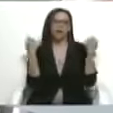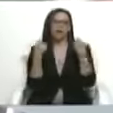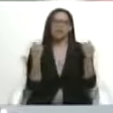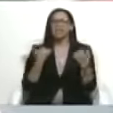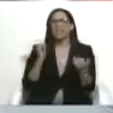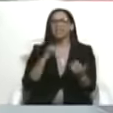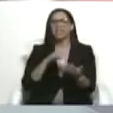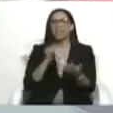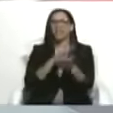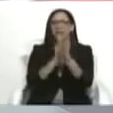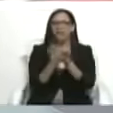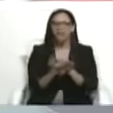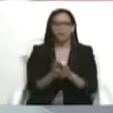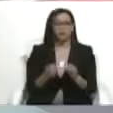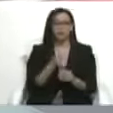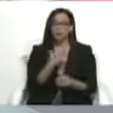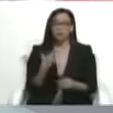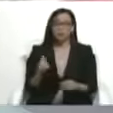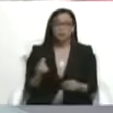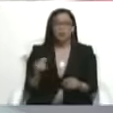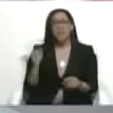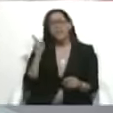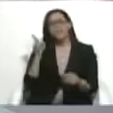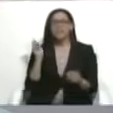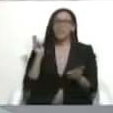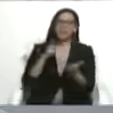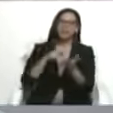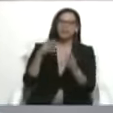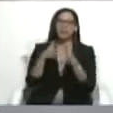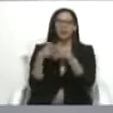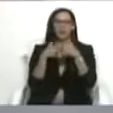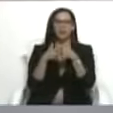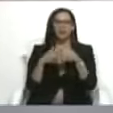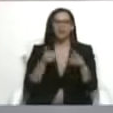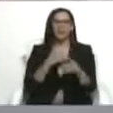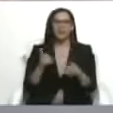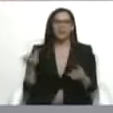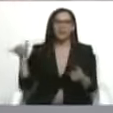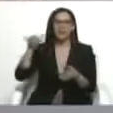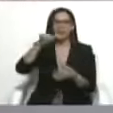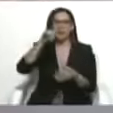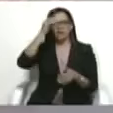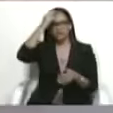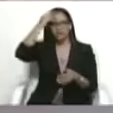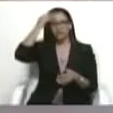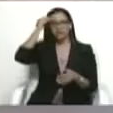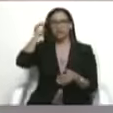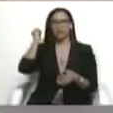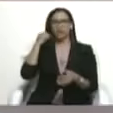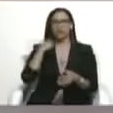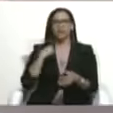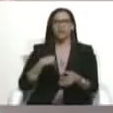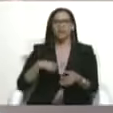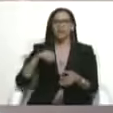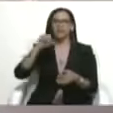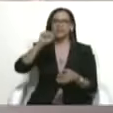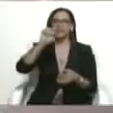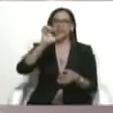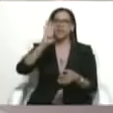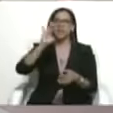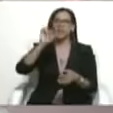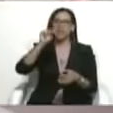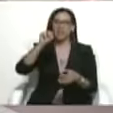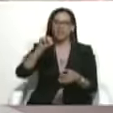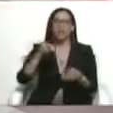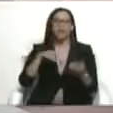matar. No vale, él se venía de Estados Unidos luego de intentar volar a Angelo Heredia, el SEBIN en Plaza Venezuela en